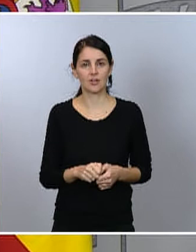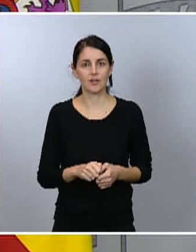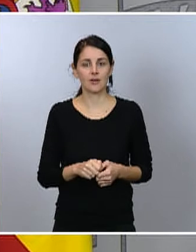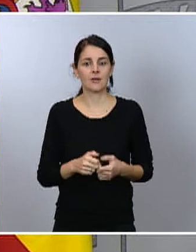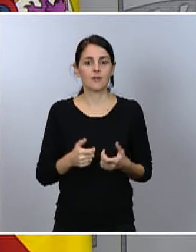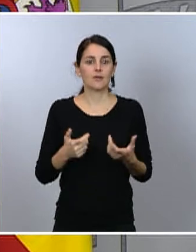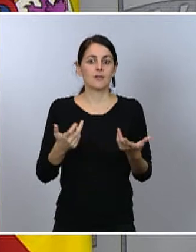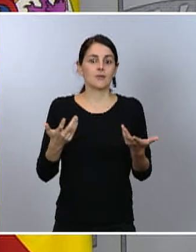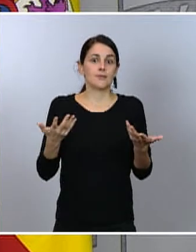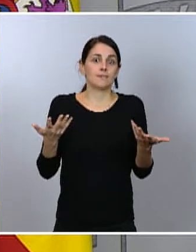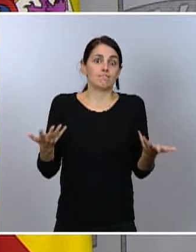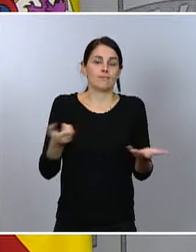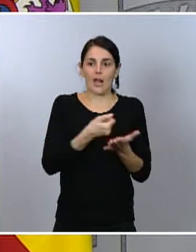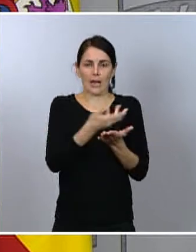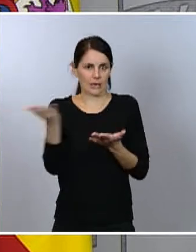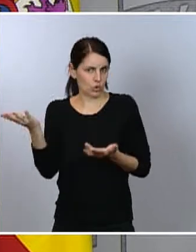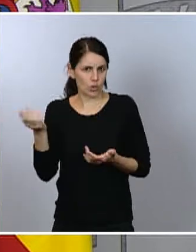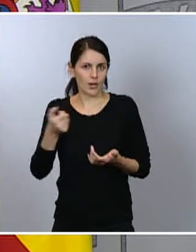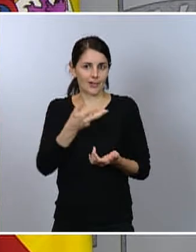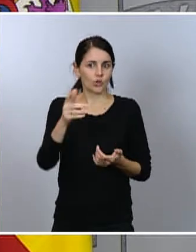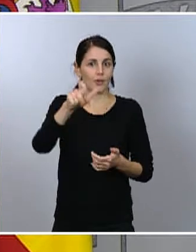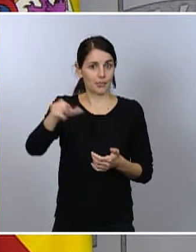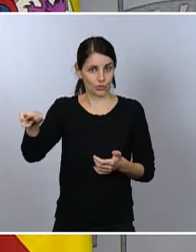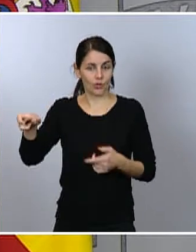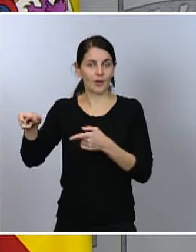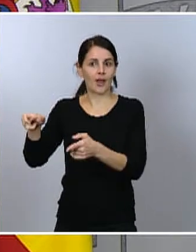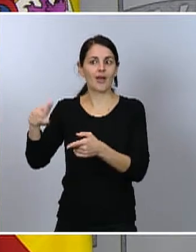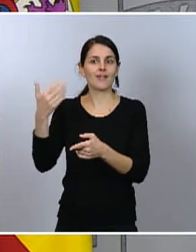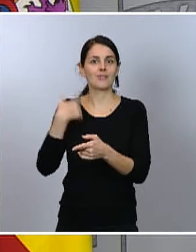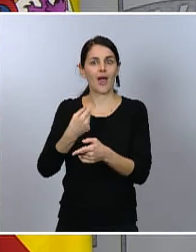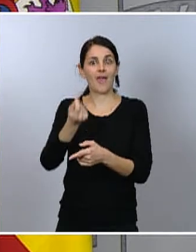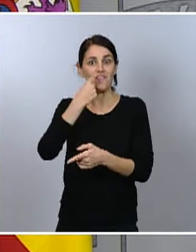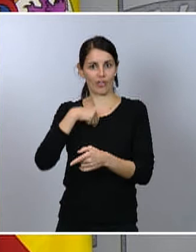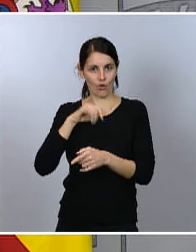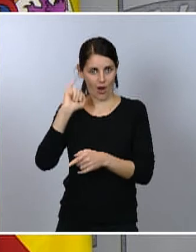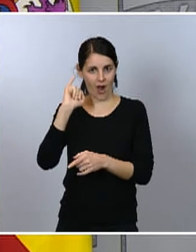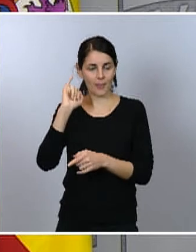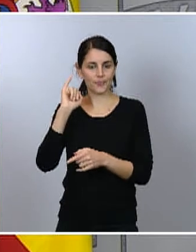El resto de las personas que se han infectado, es decir, otros